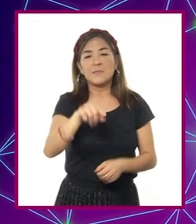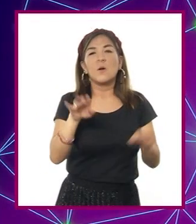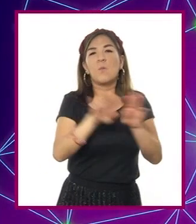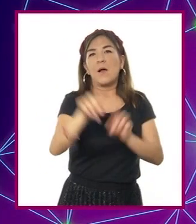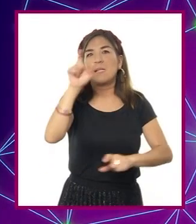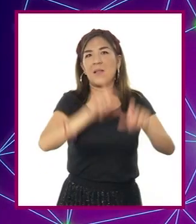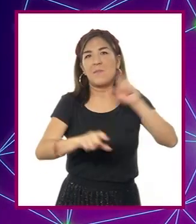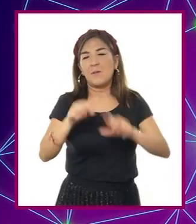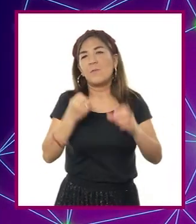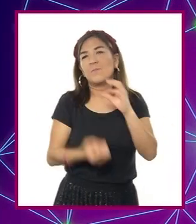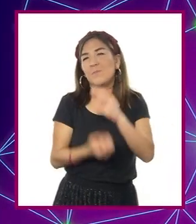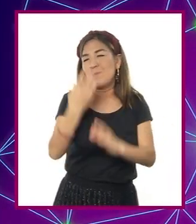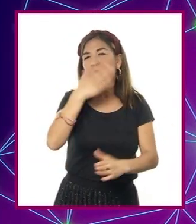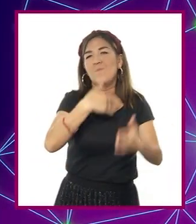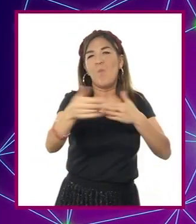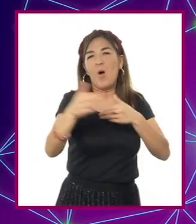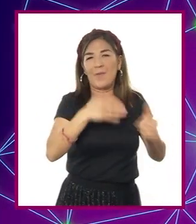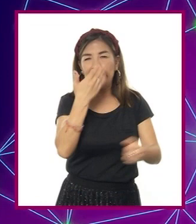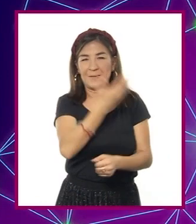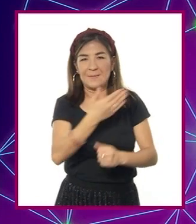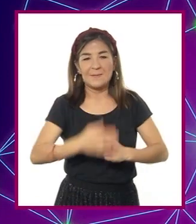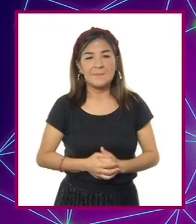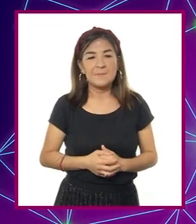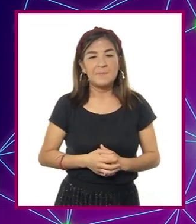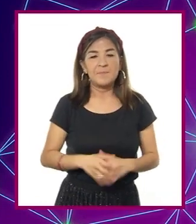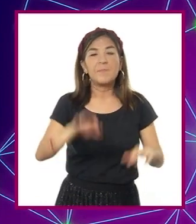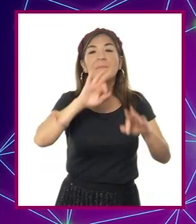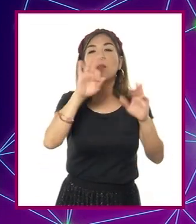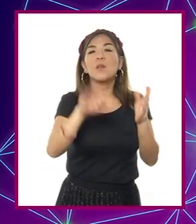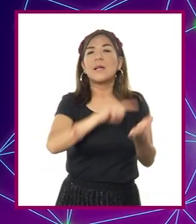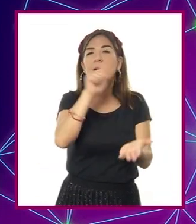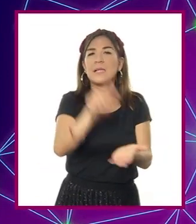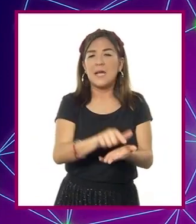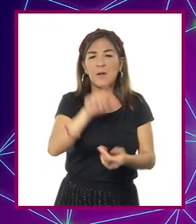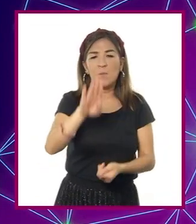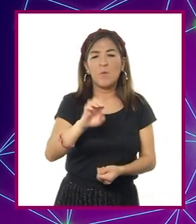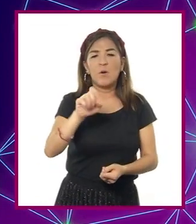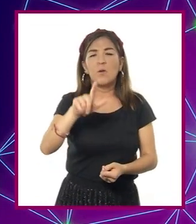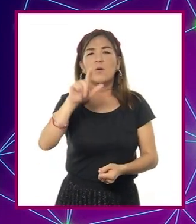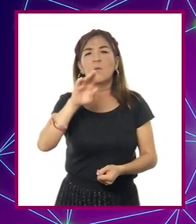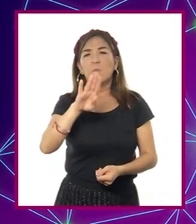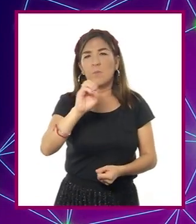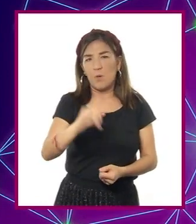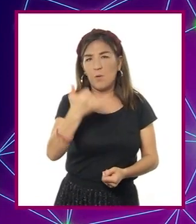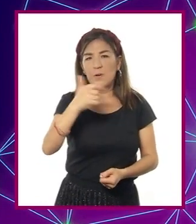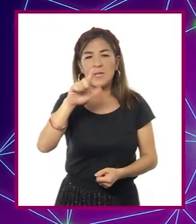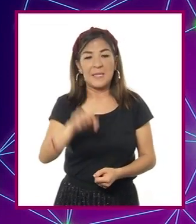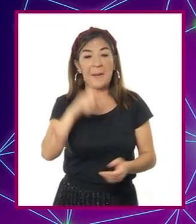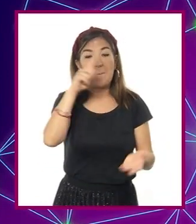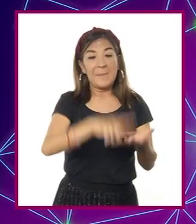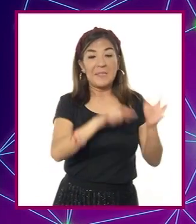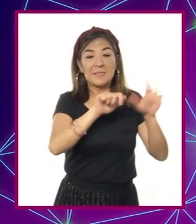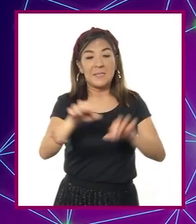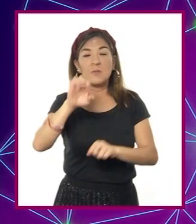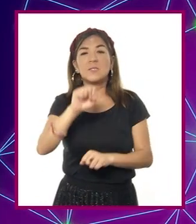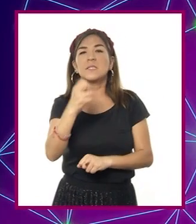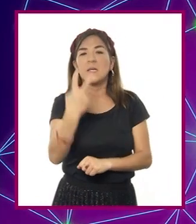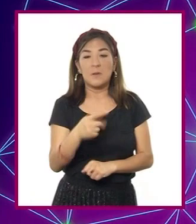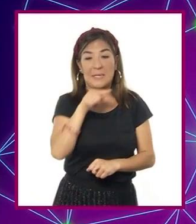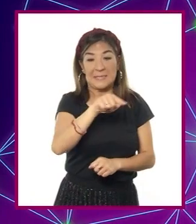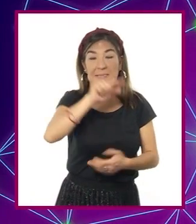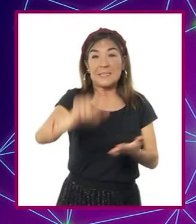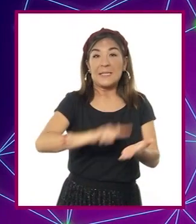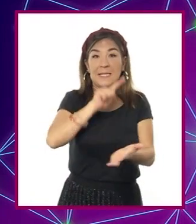químico moderno. Formuló la ley de Boyle en 1662. Esta es una de las leyes de los